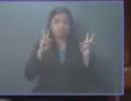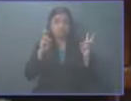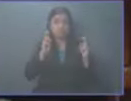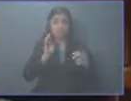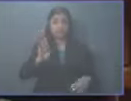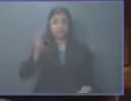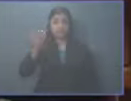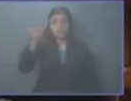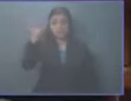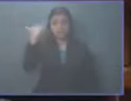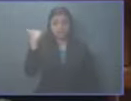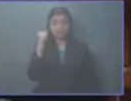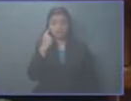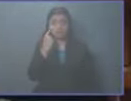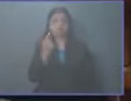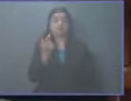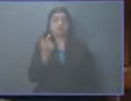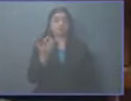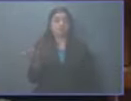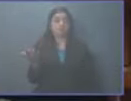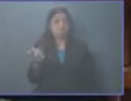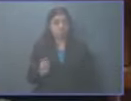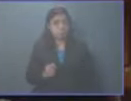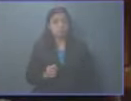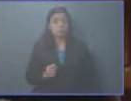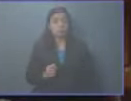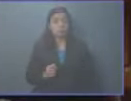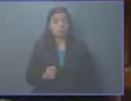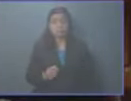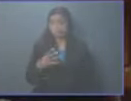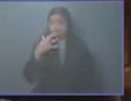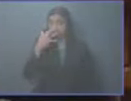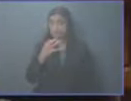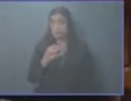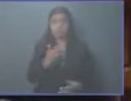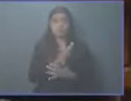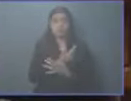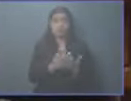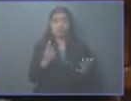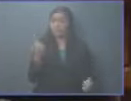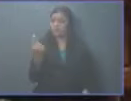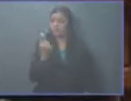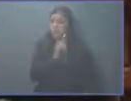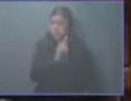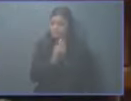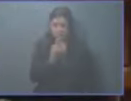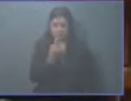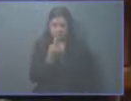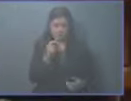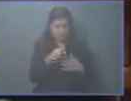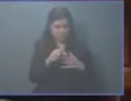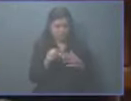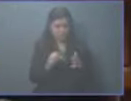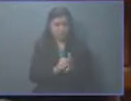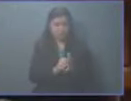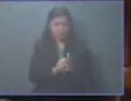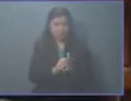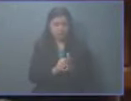precedentes. En realidad, cualquier persona que esté siendo desaforada en la Asamblea